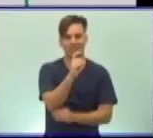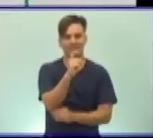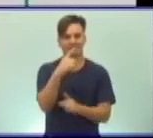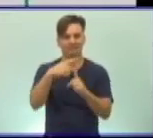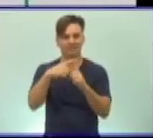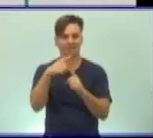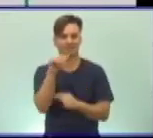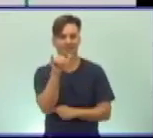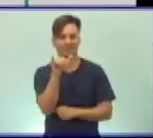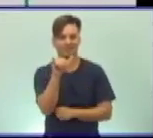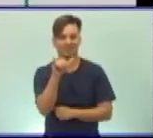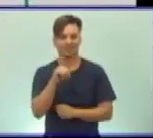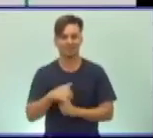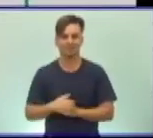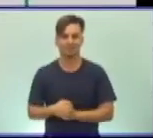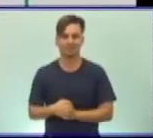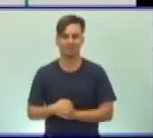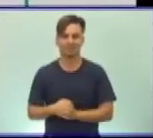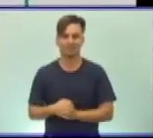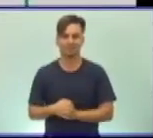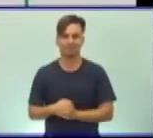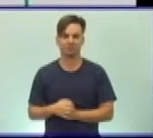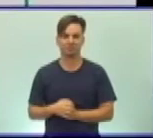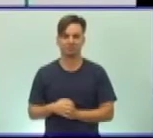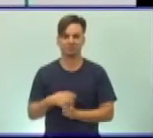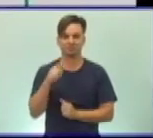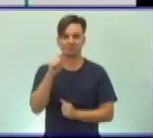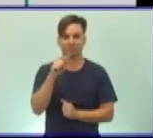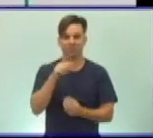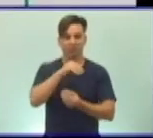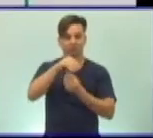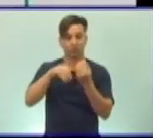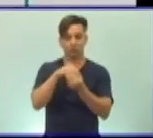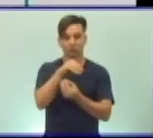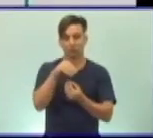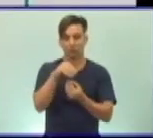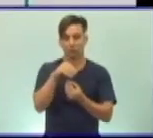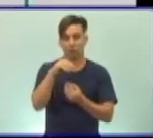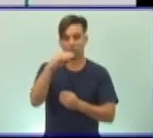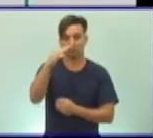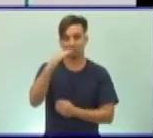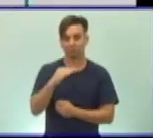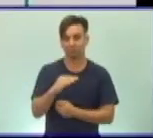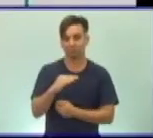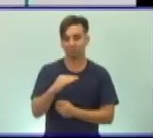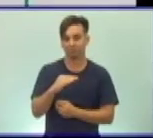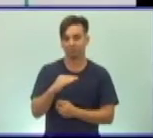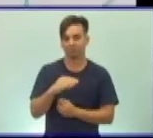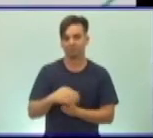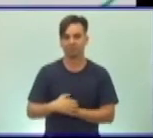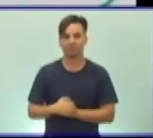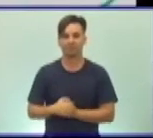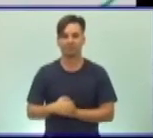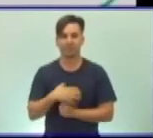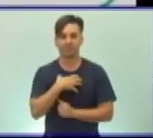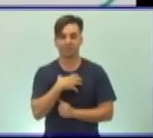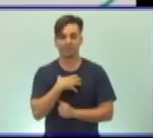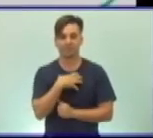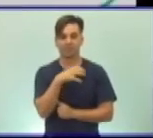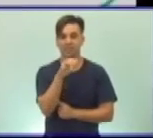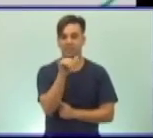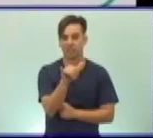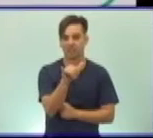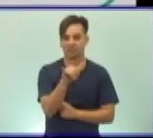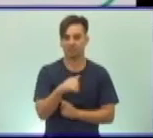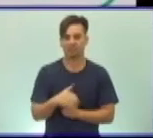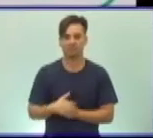X está despejada. Usted sustituye en la segunda ecuación y obtiene el valor de Y.